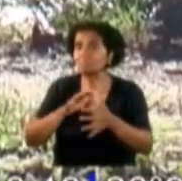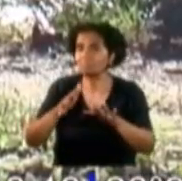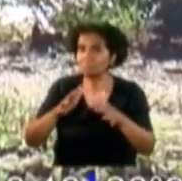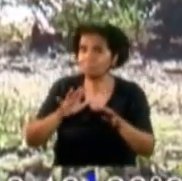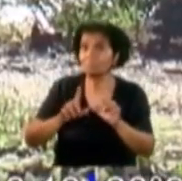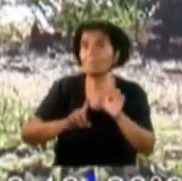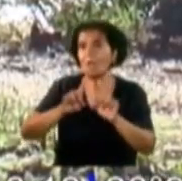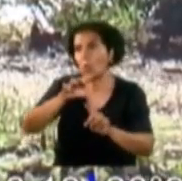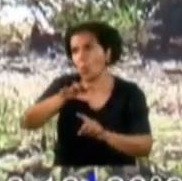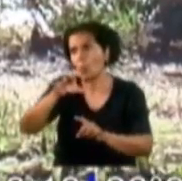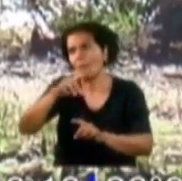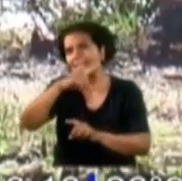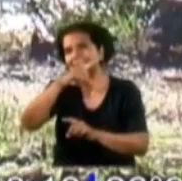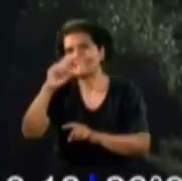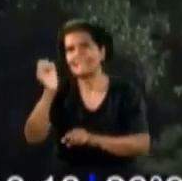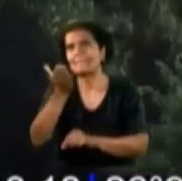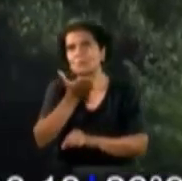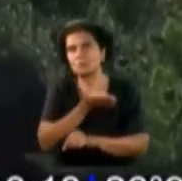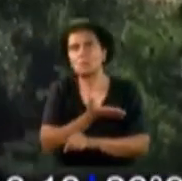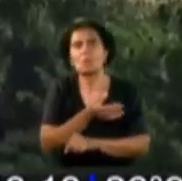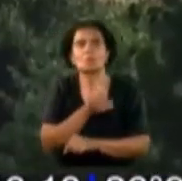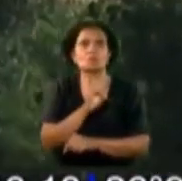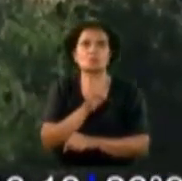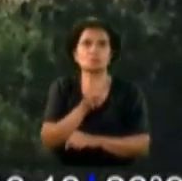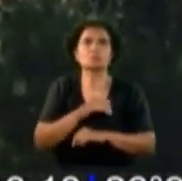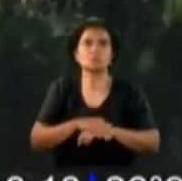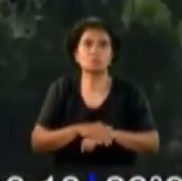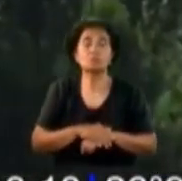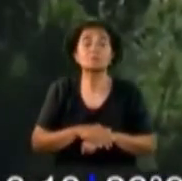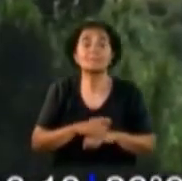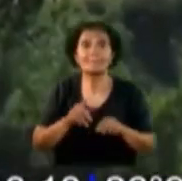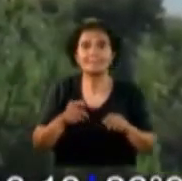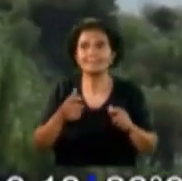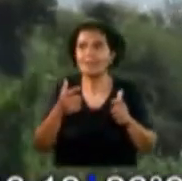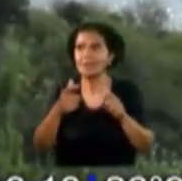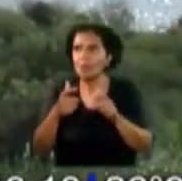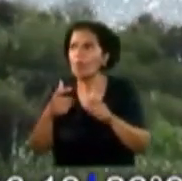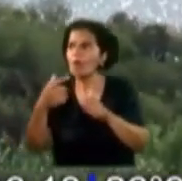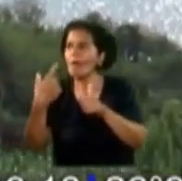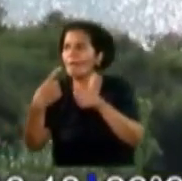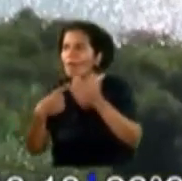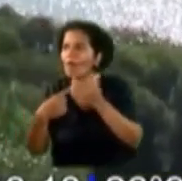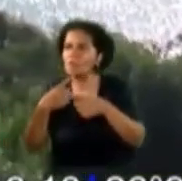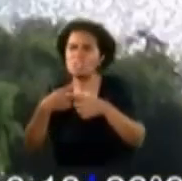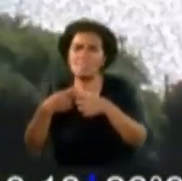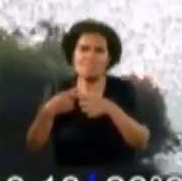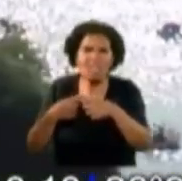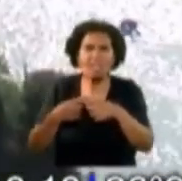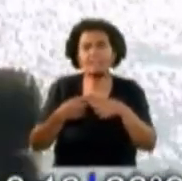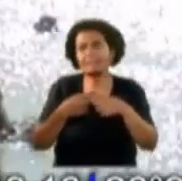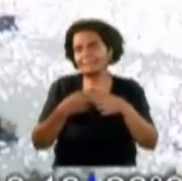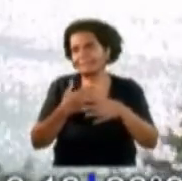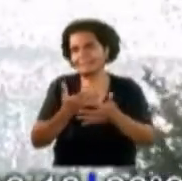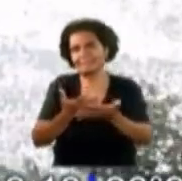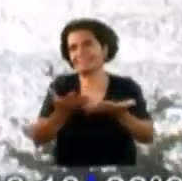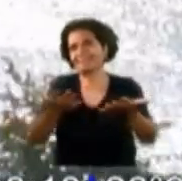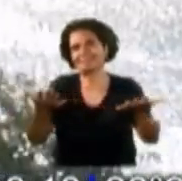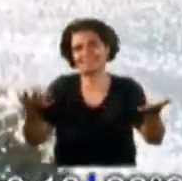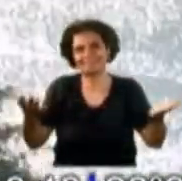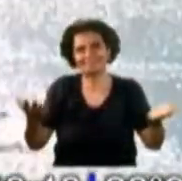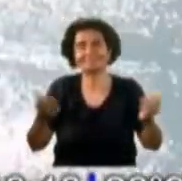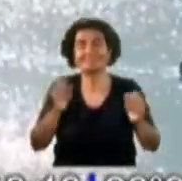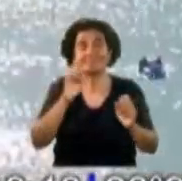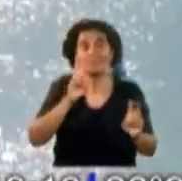localidades con el 100% claramente eh Y muchísimas actividades no se pudo ver en toda la provincia a lo largo y a lo ancho como la